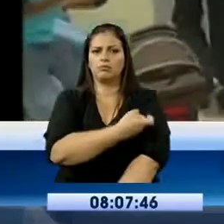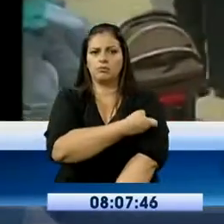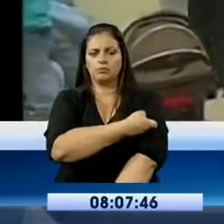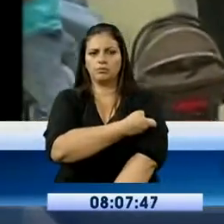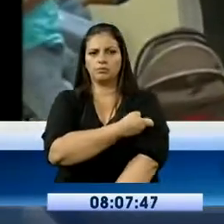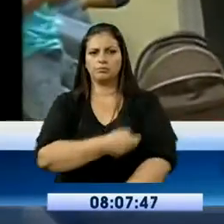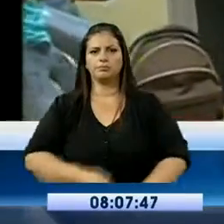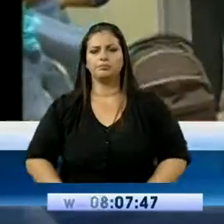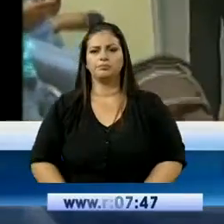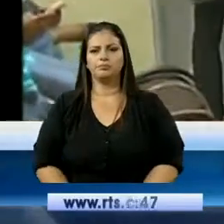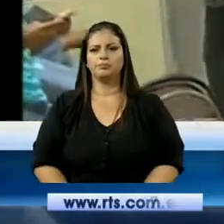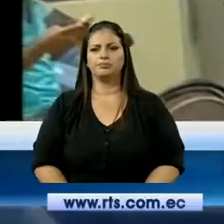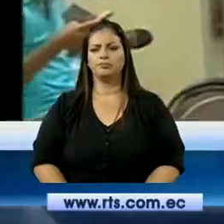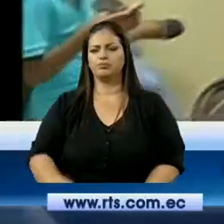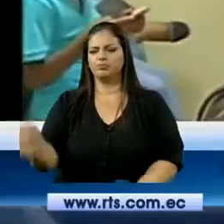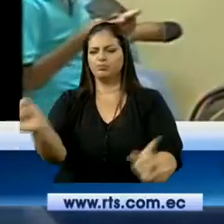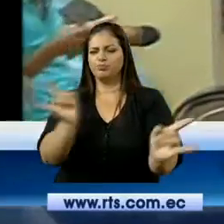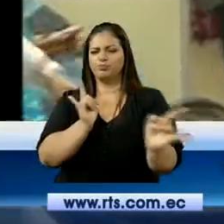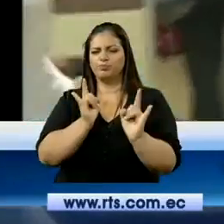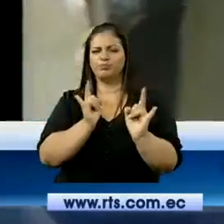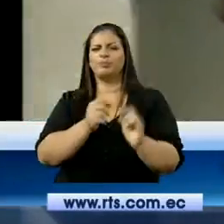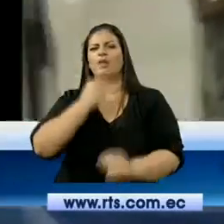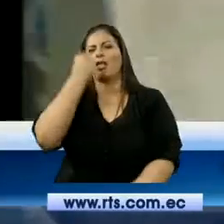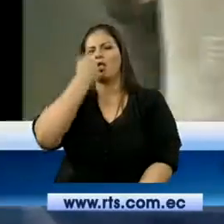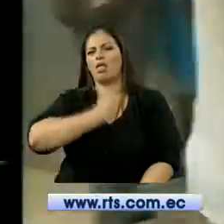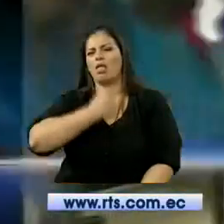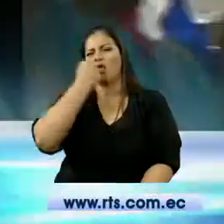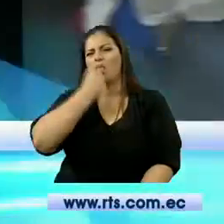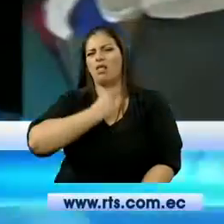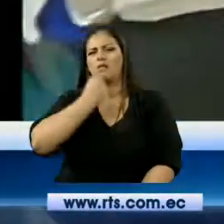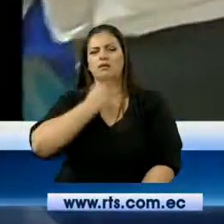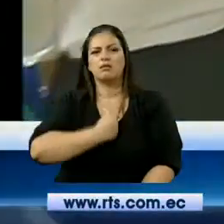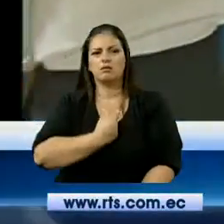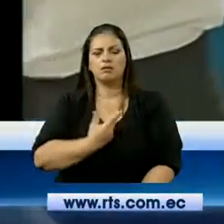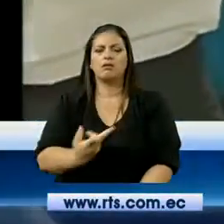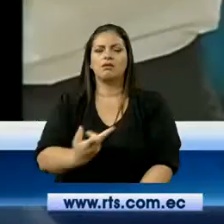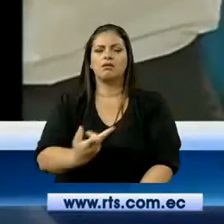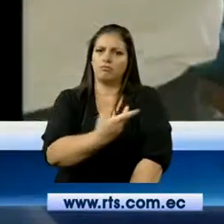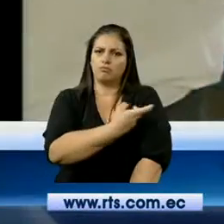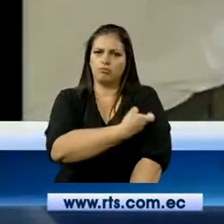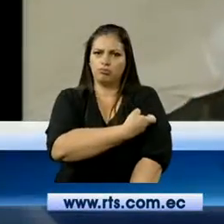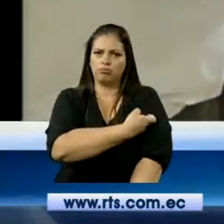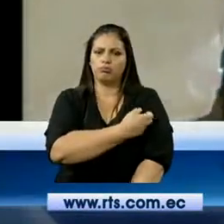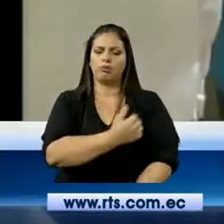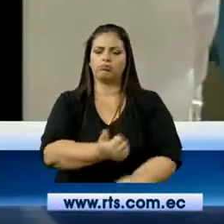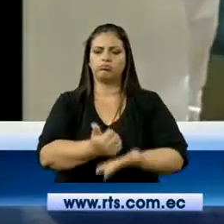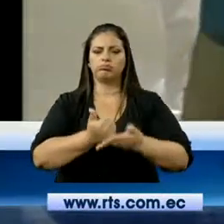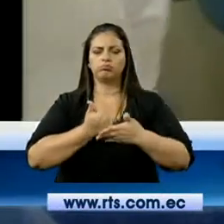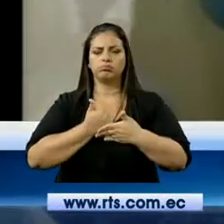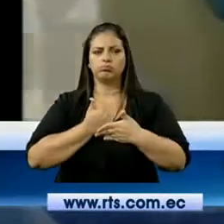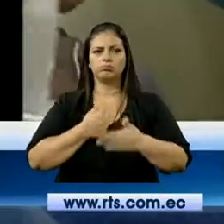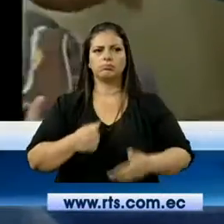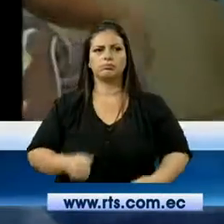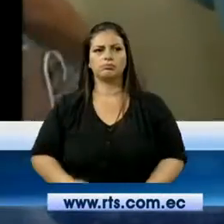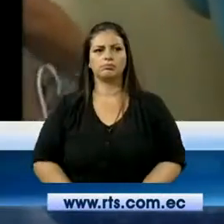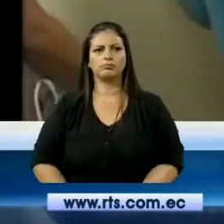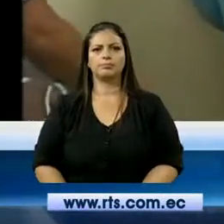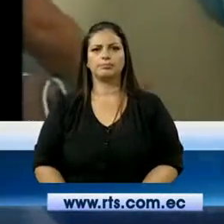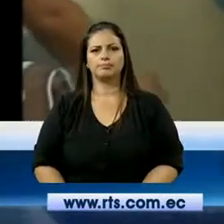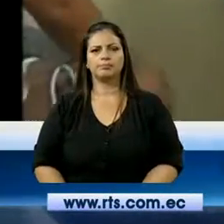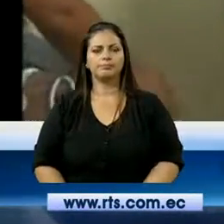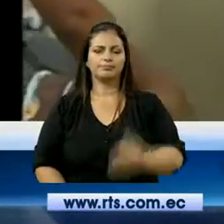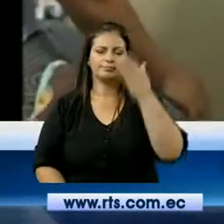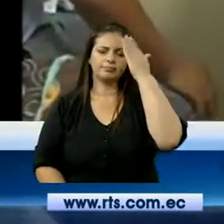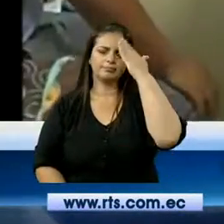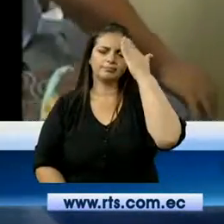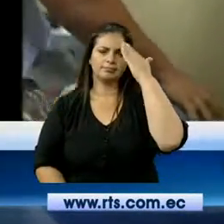Enfermedad viral que, como todos sabemos, afecta a la población, afecta a las personas, especialmente en la época invernal y en